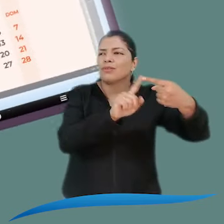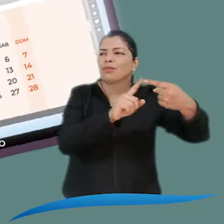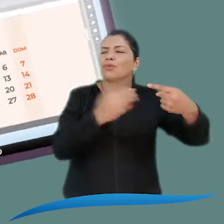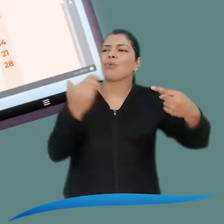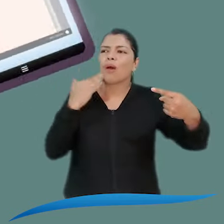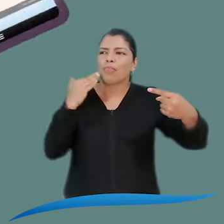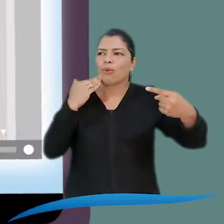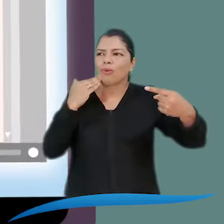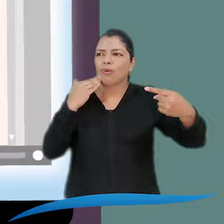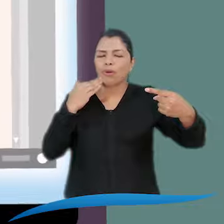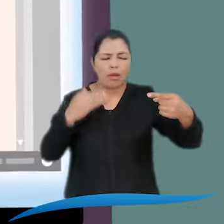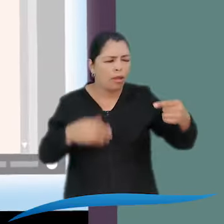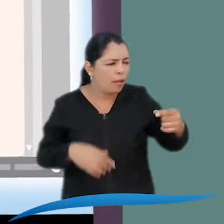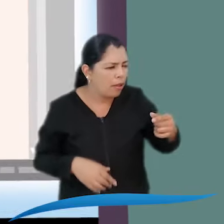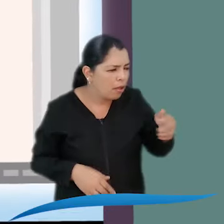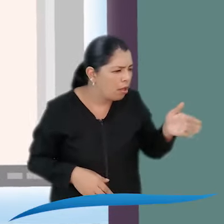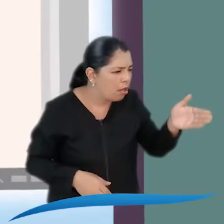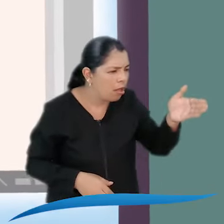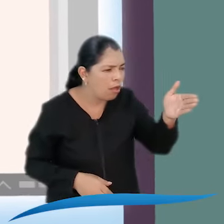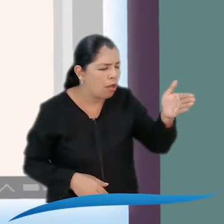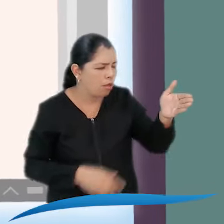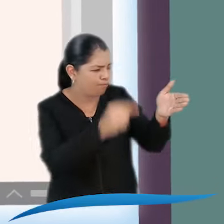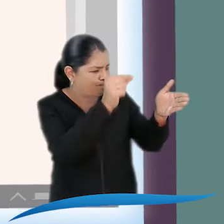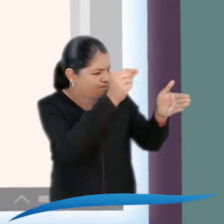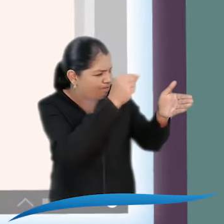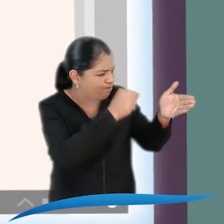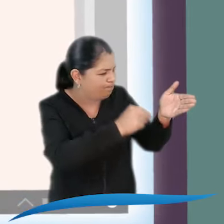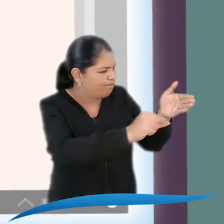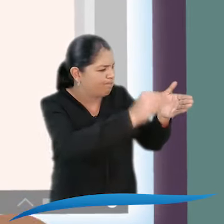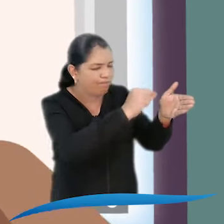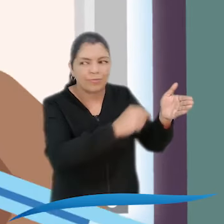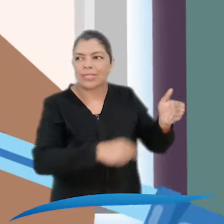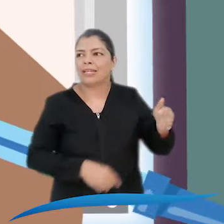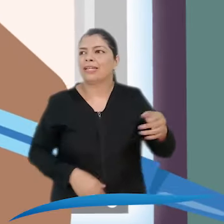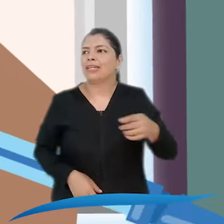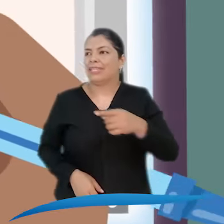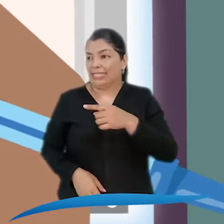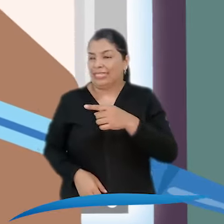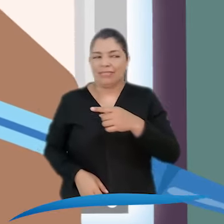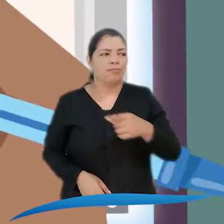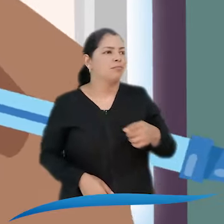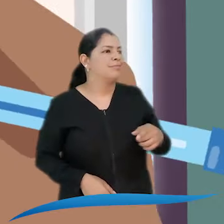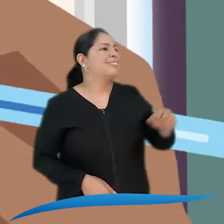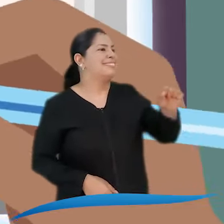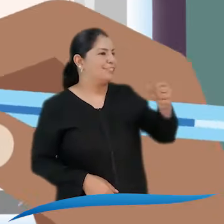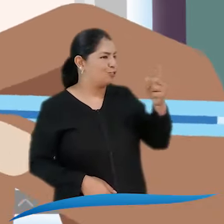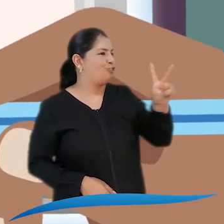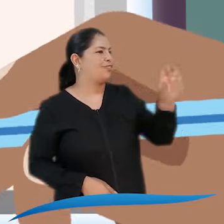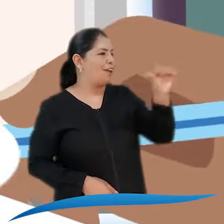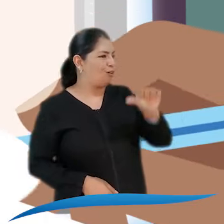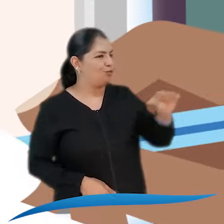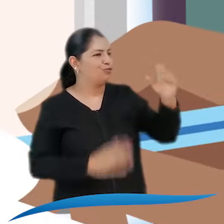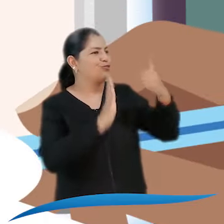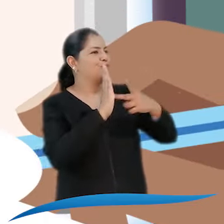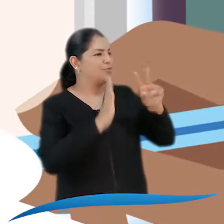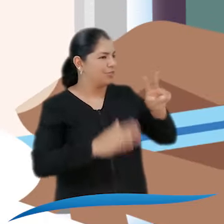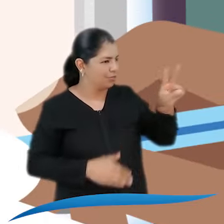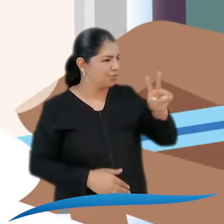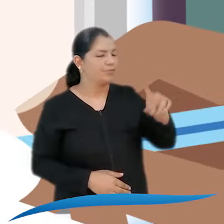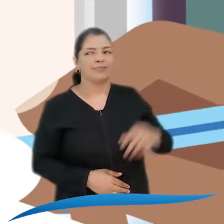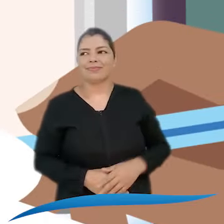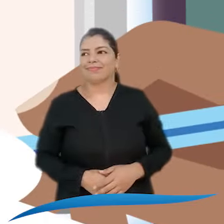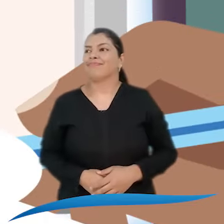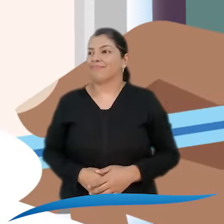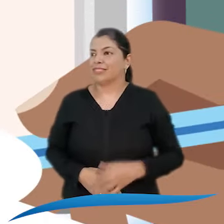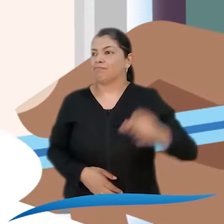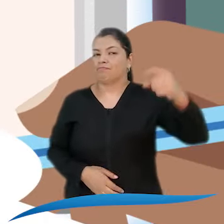para... La cámara hace un acercamiento al calendario, mientras Equidad apunta y marca la fecha con esfera. Eso nos